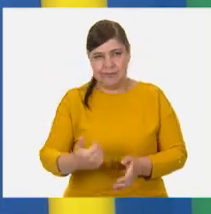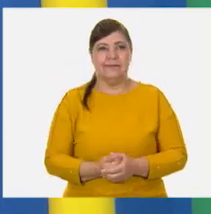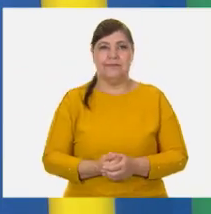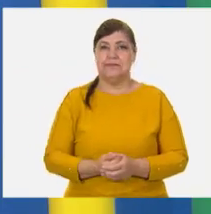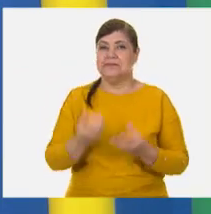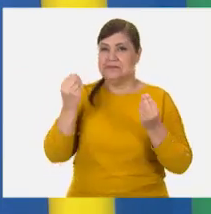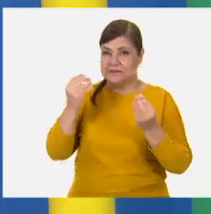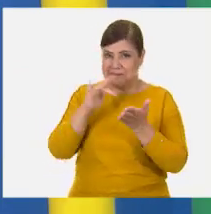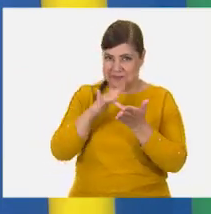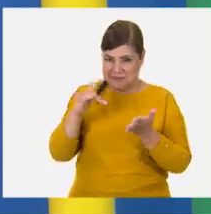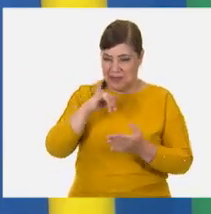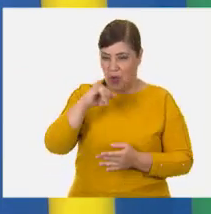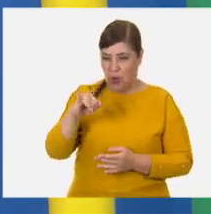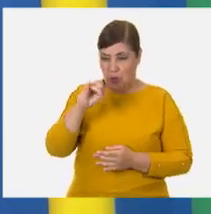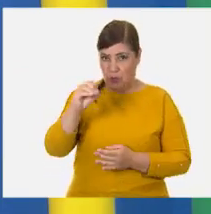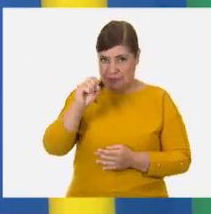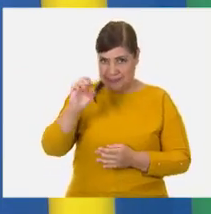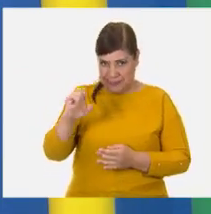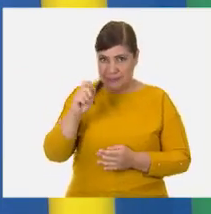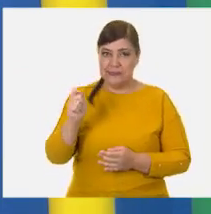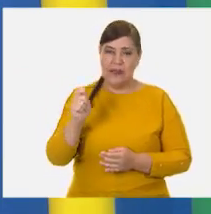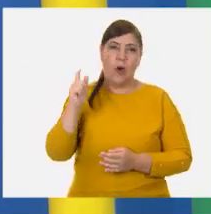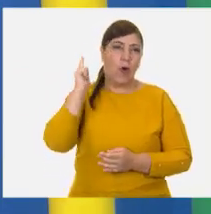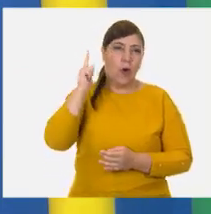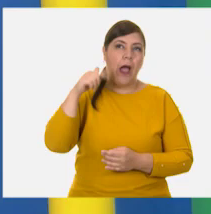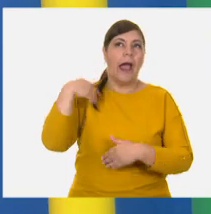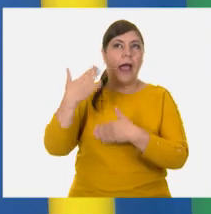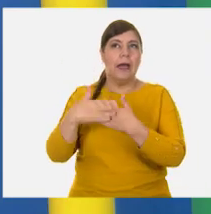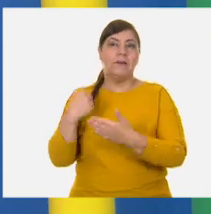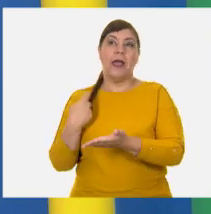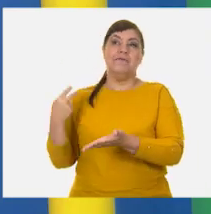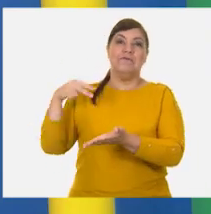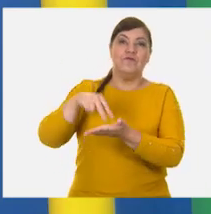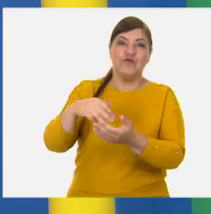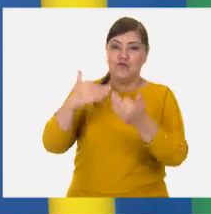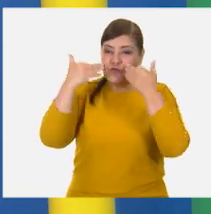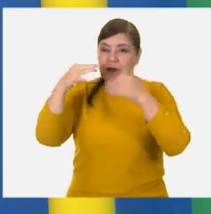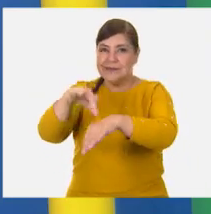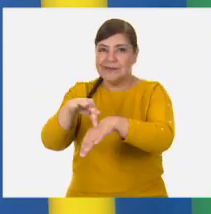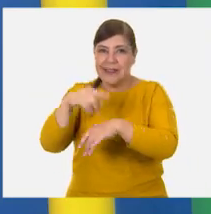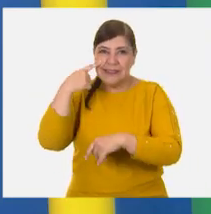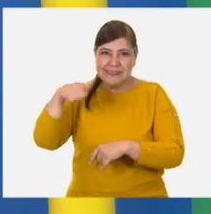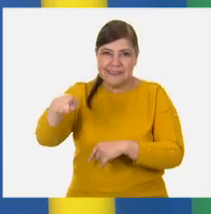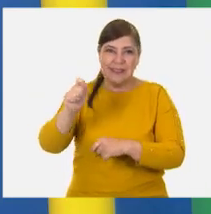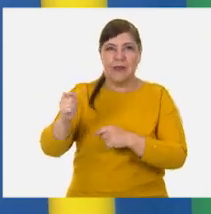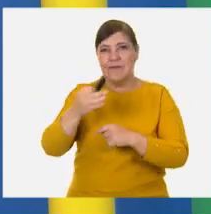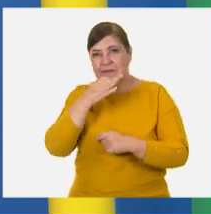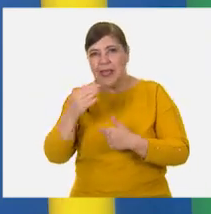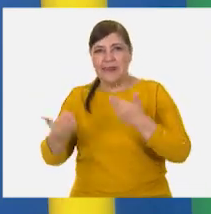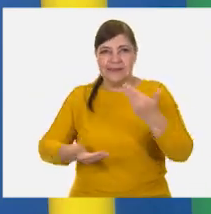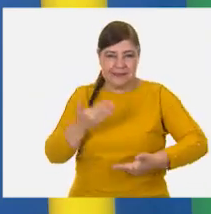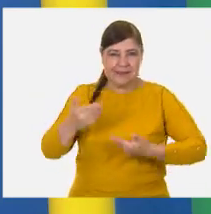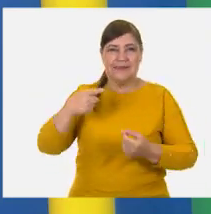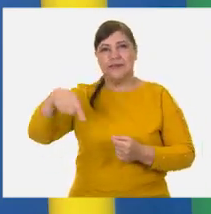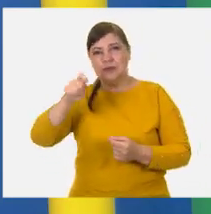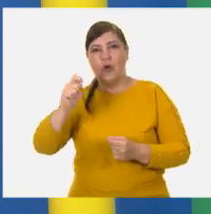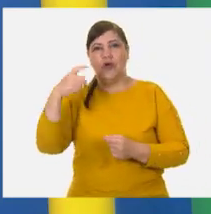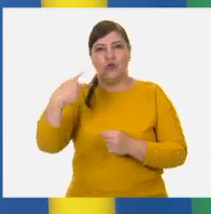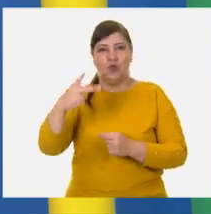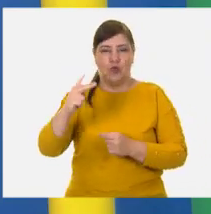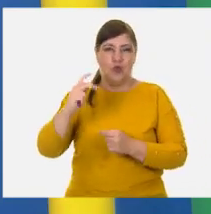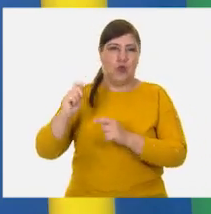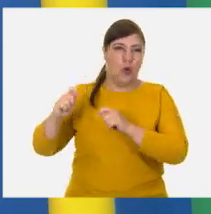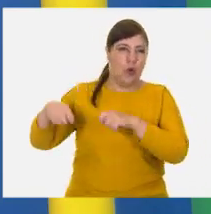Muchas gracias, José. Ojalá que un día podamos ir a tu comunidad a presenciar sus fiestas, ejemplo de las hermosas tradiciones en